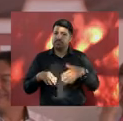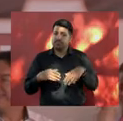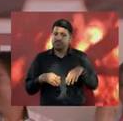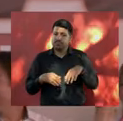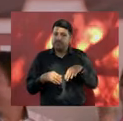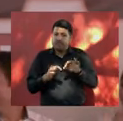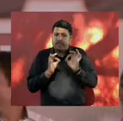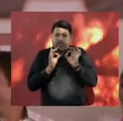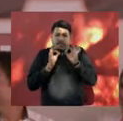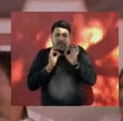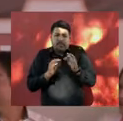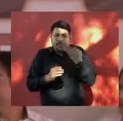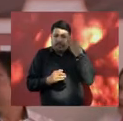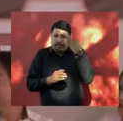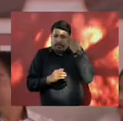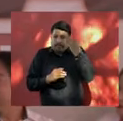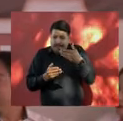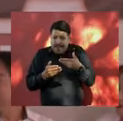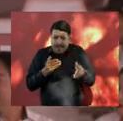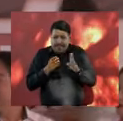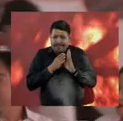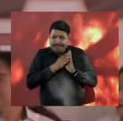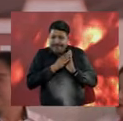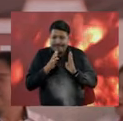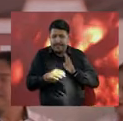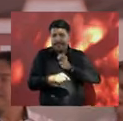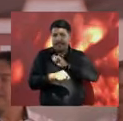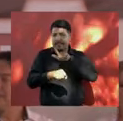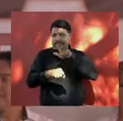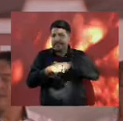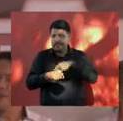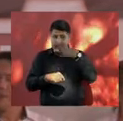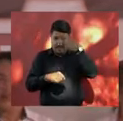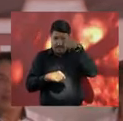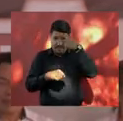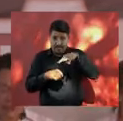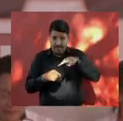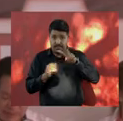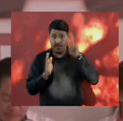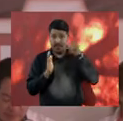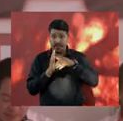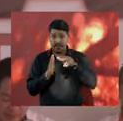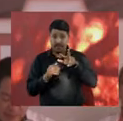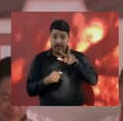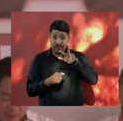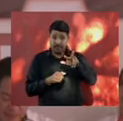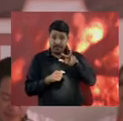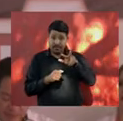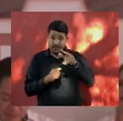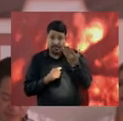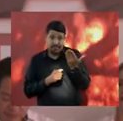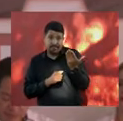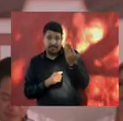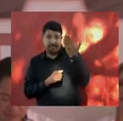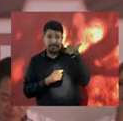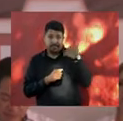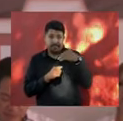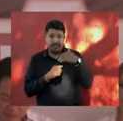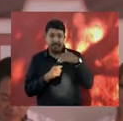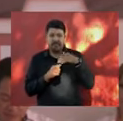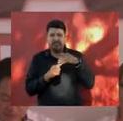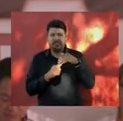especial en la historia de México. En 2018, hace